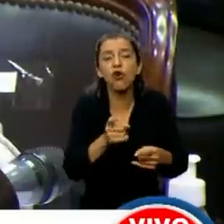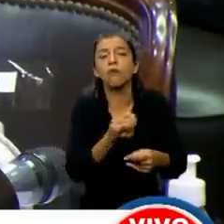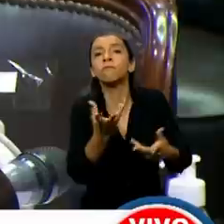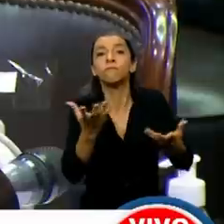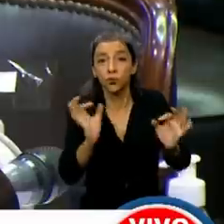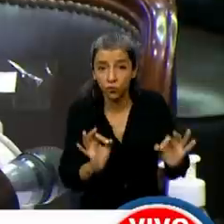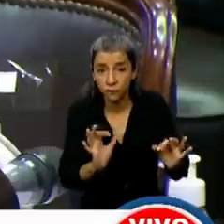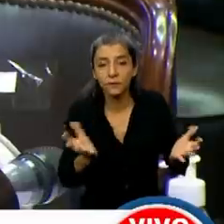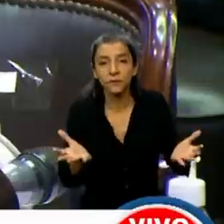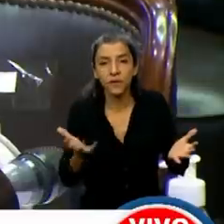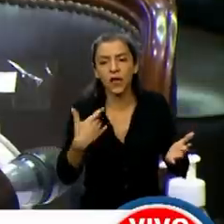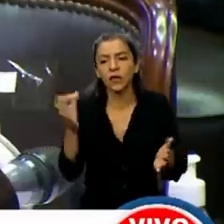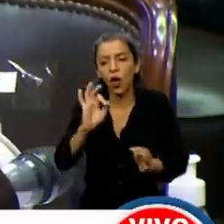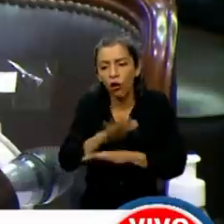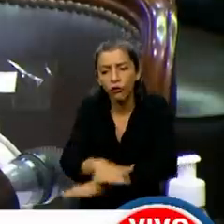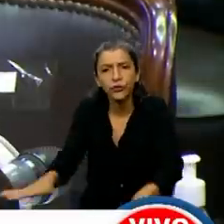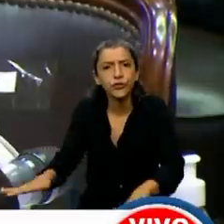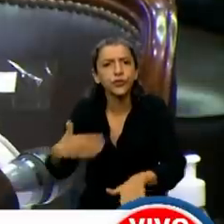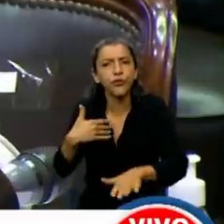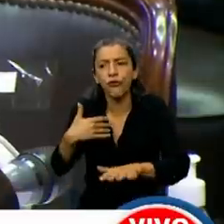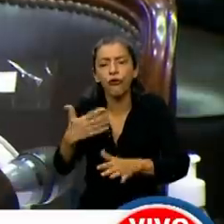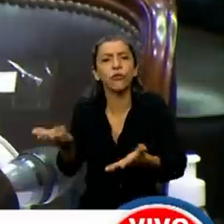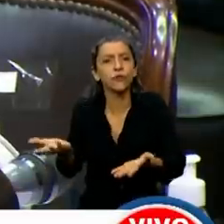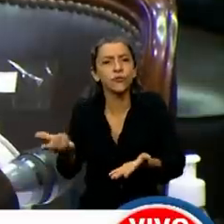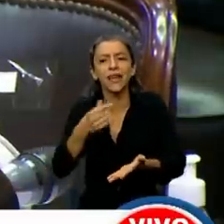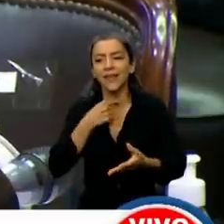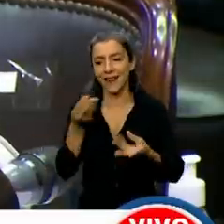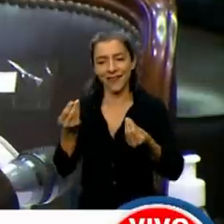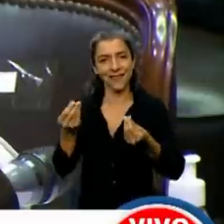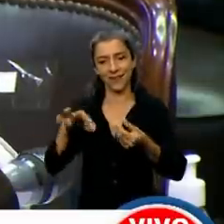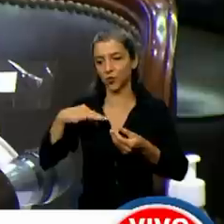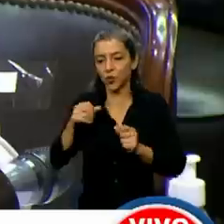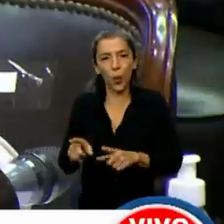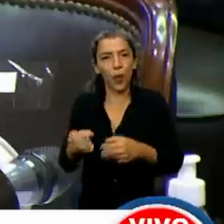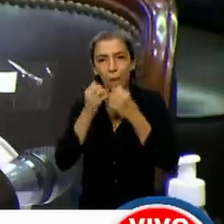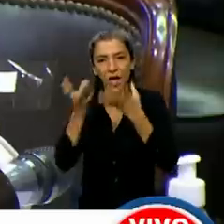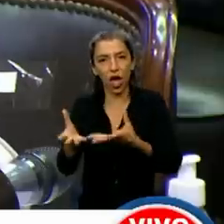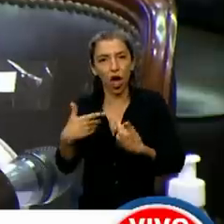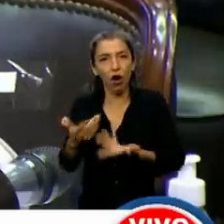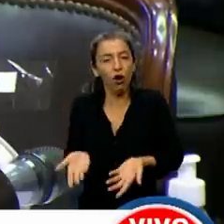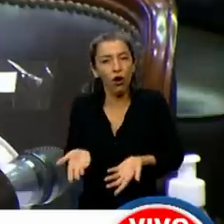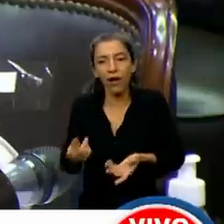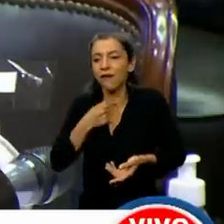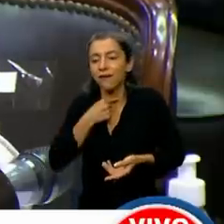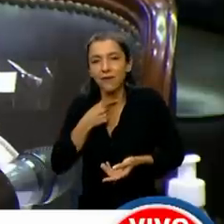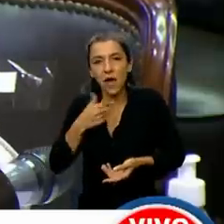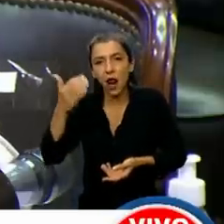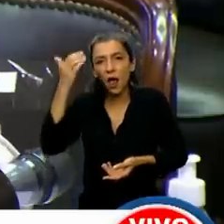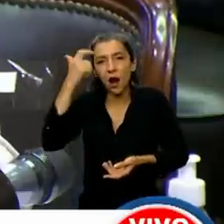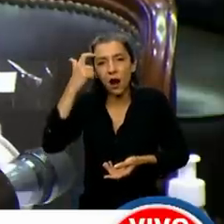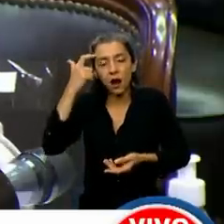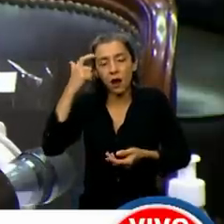su calidad de vida y salir del deterioro de su salud mental que ha causado esta falta de